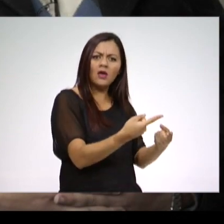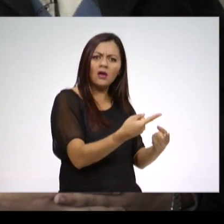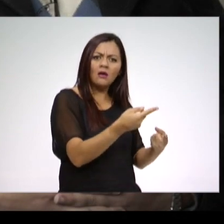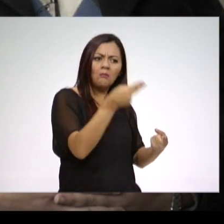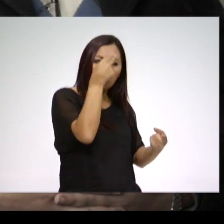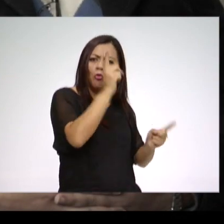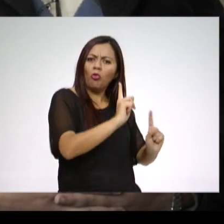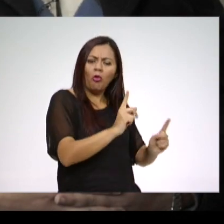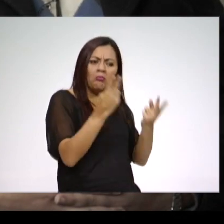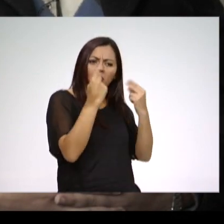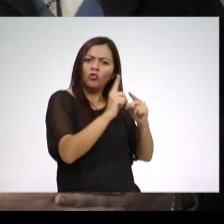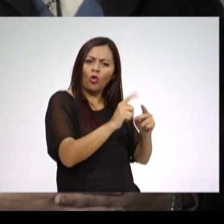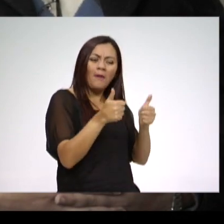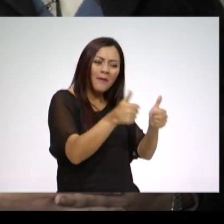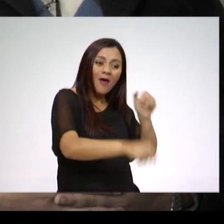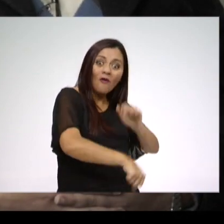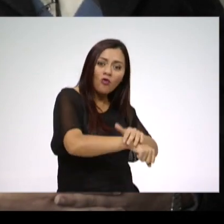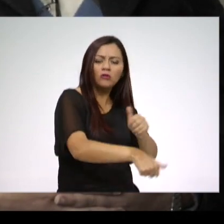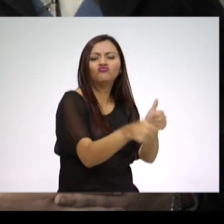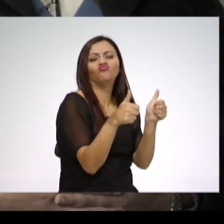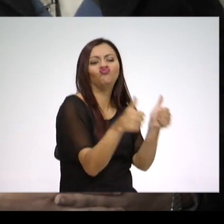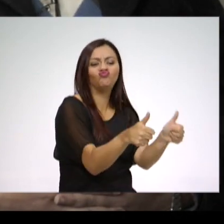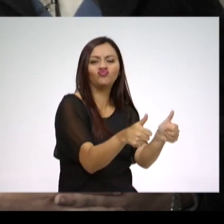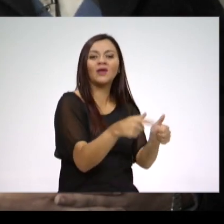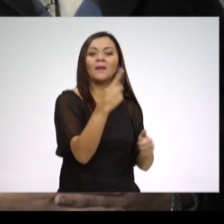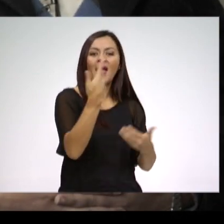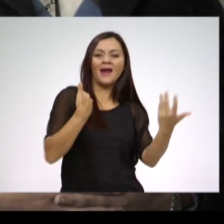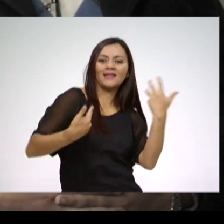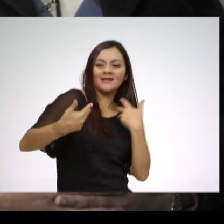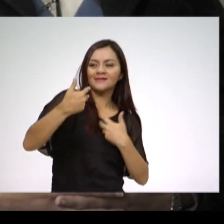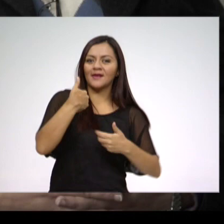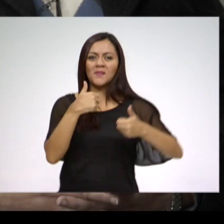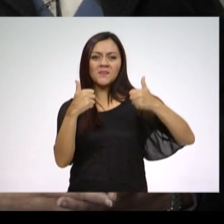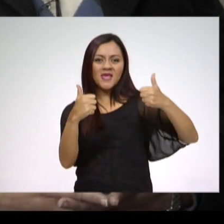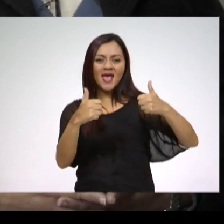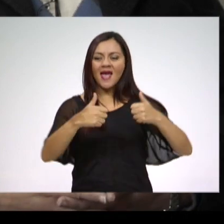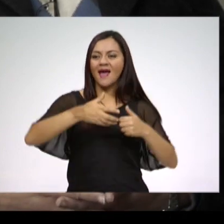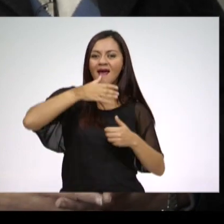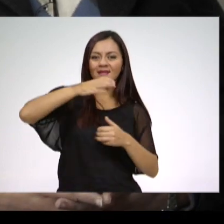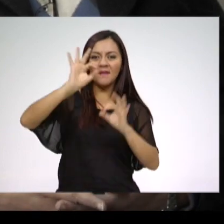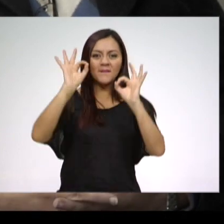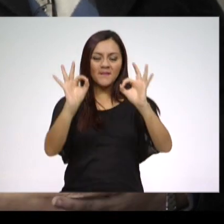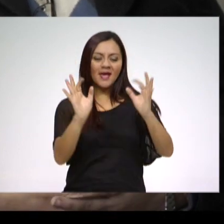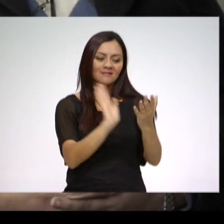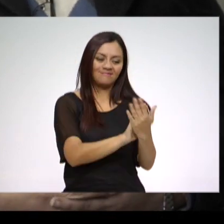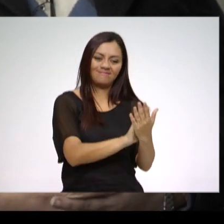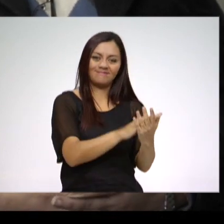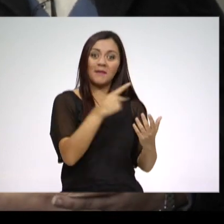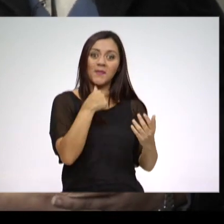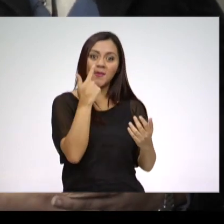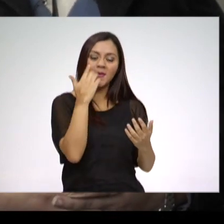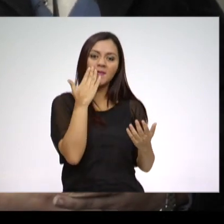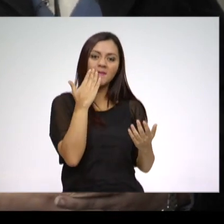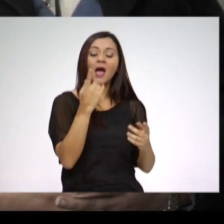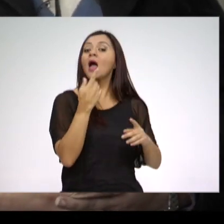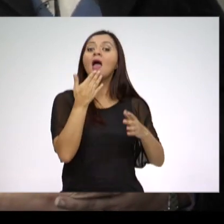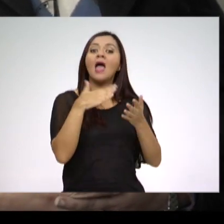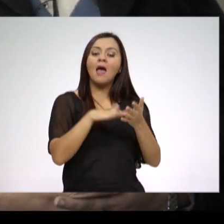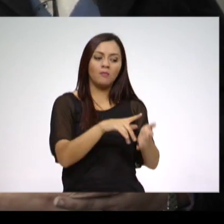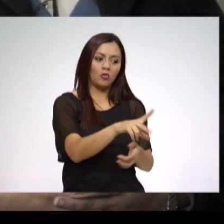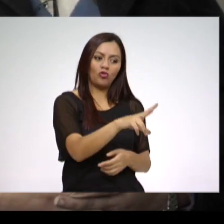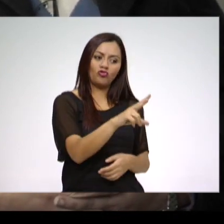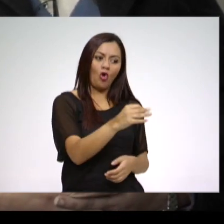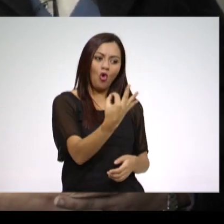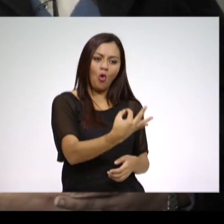que eres, qué bien juegas fútbol, qué buen artista que eres. Cumplidos merecidos, obviamente, no le vamos a decir cosas